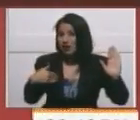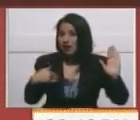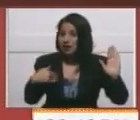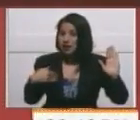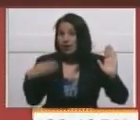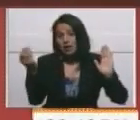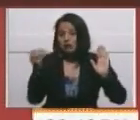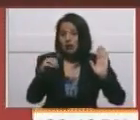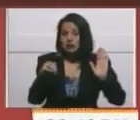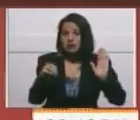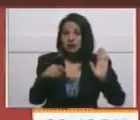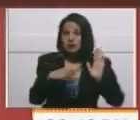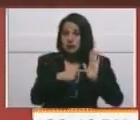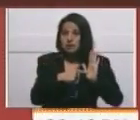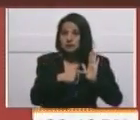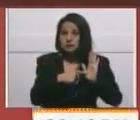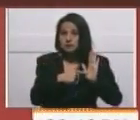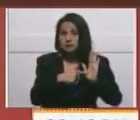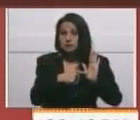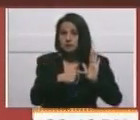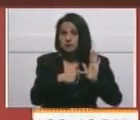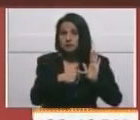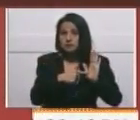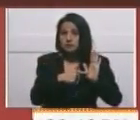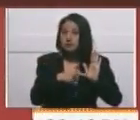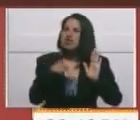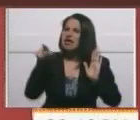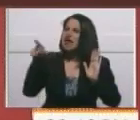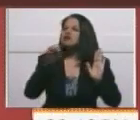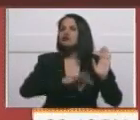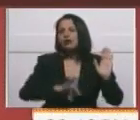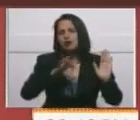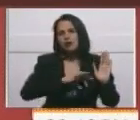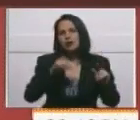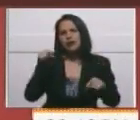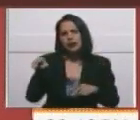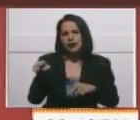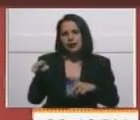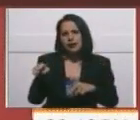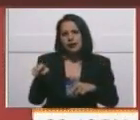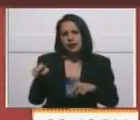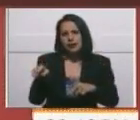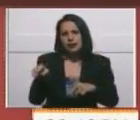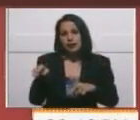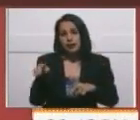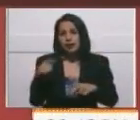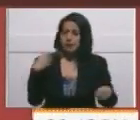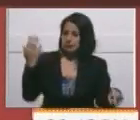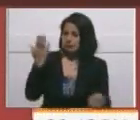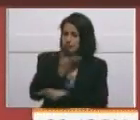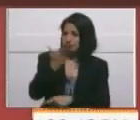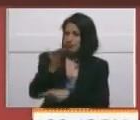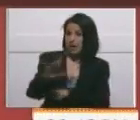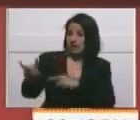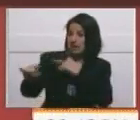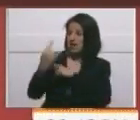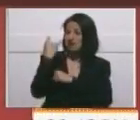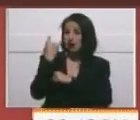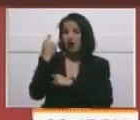es más esos señores incurrieron en traición a la